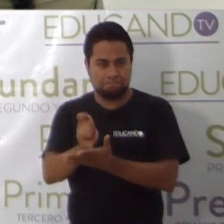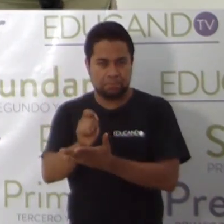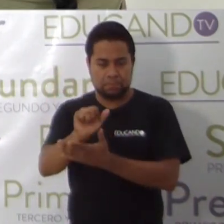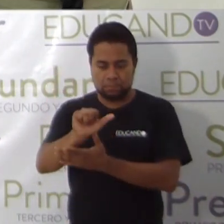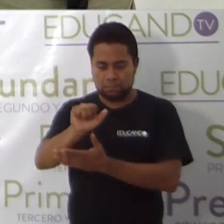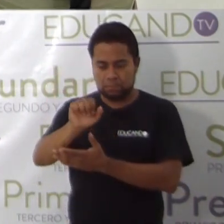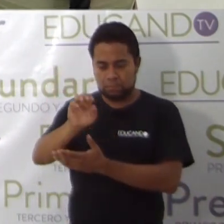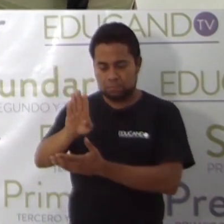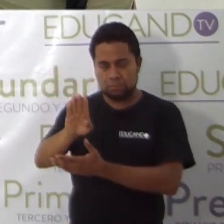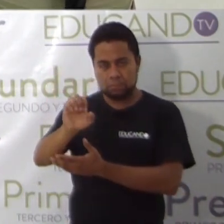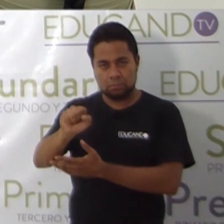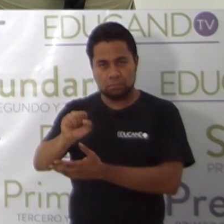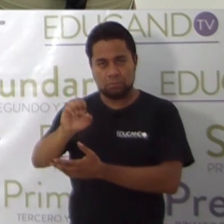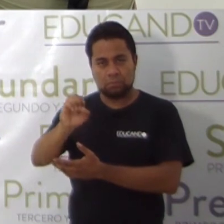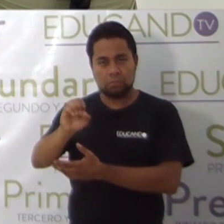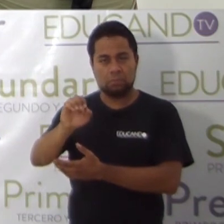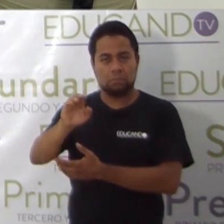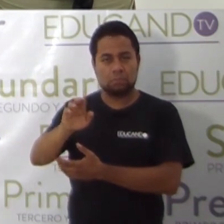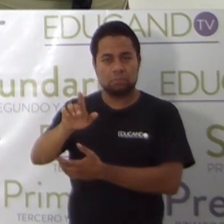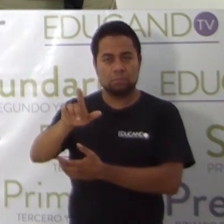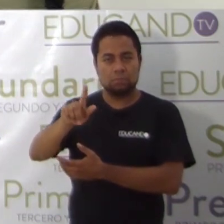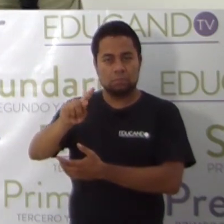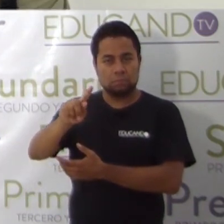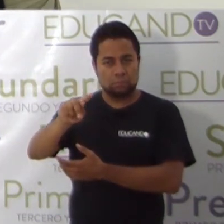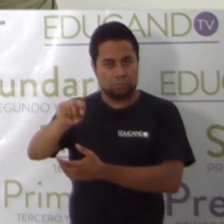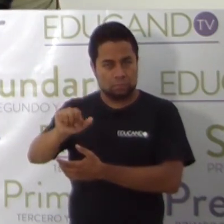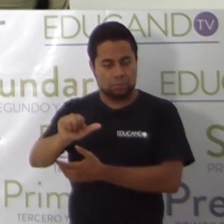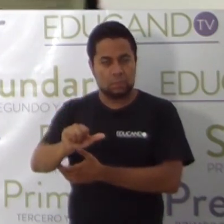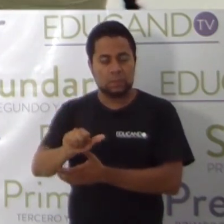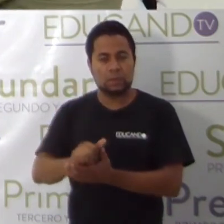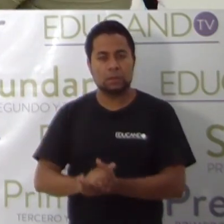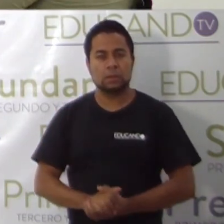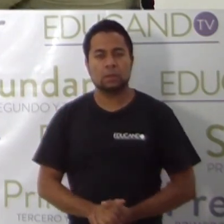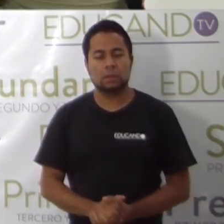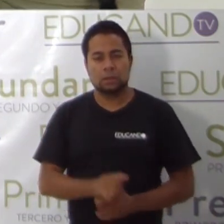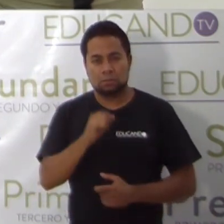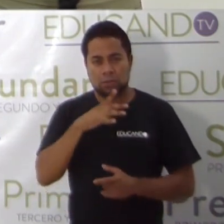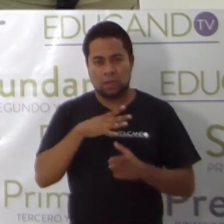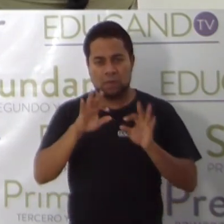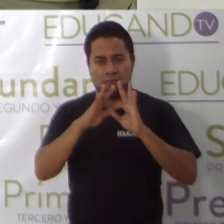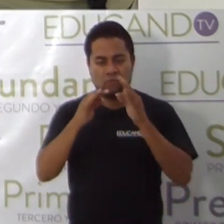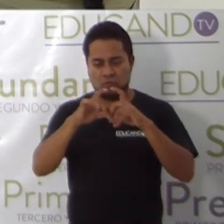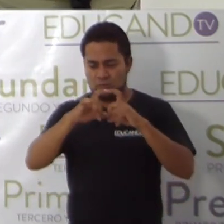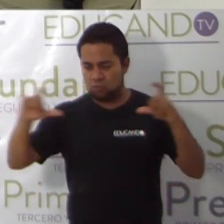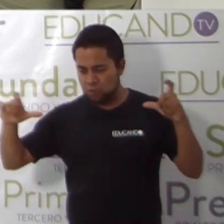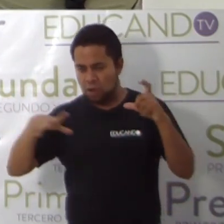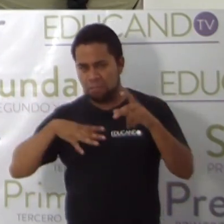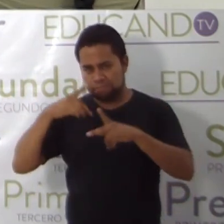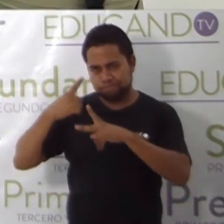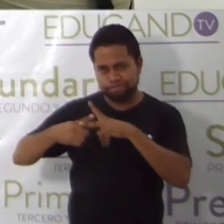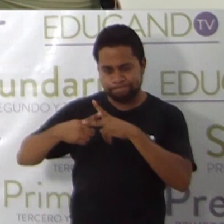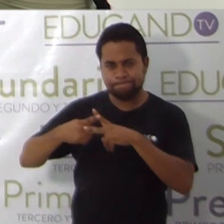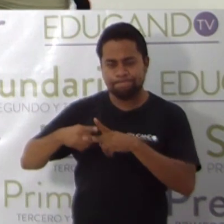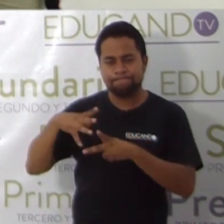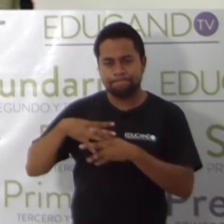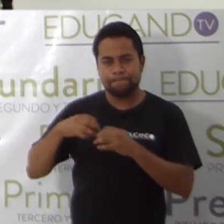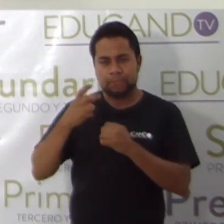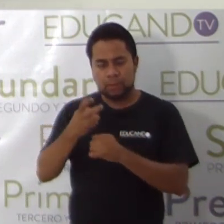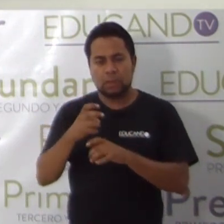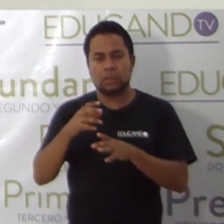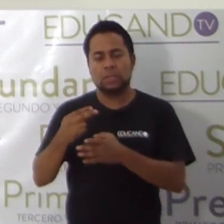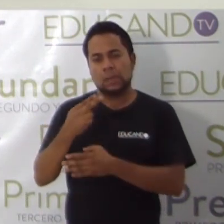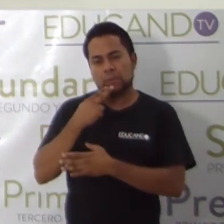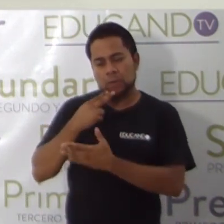aquí nuestra definición y una pequeña fórmula con la que vamos